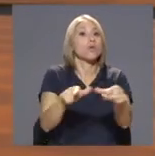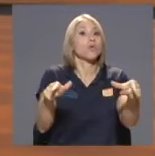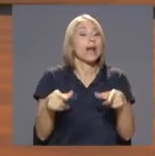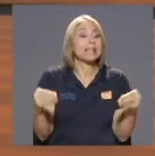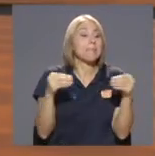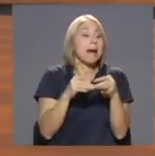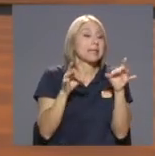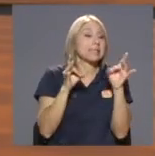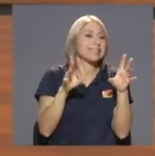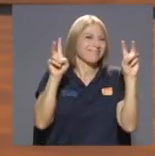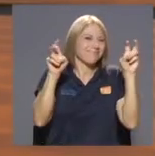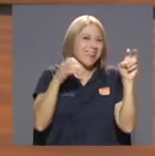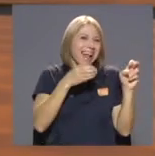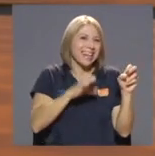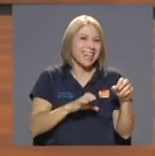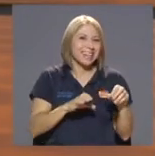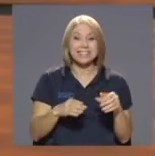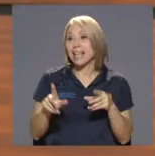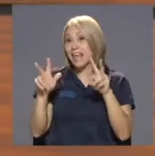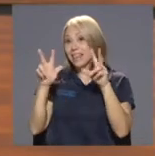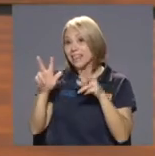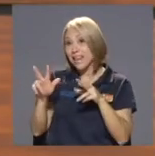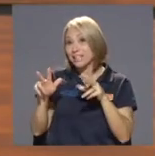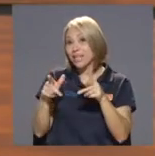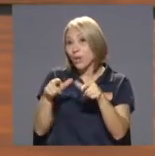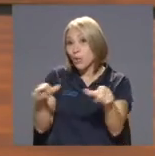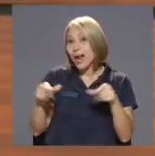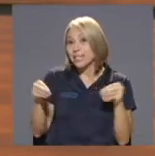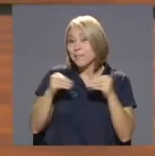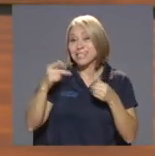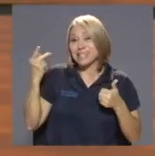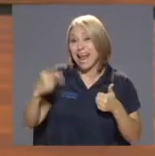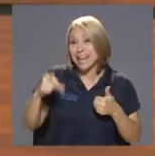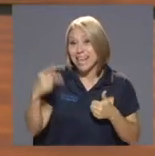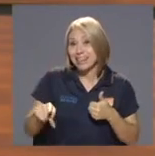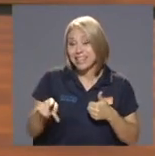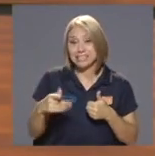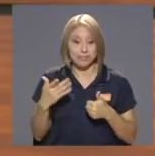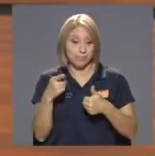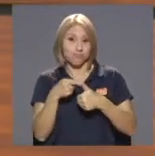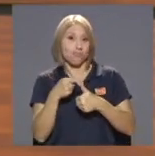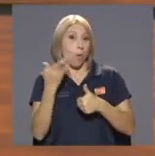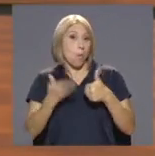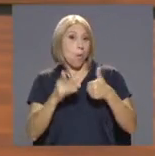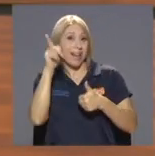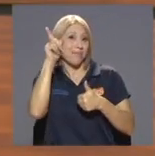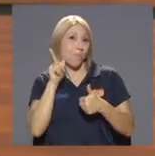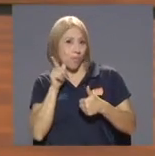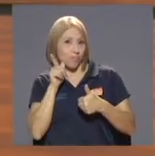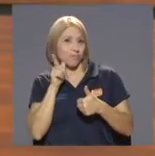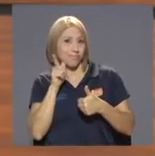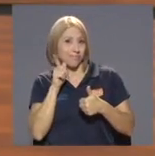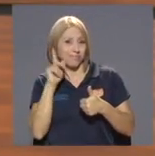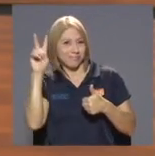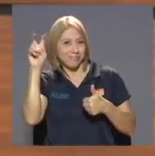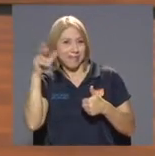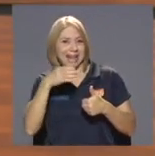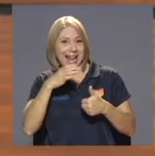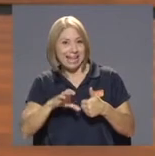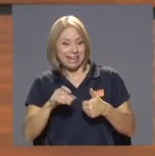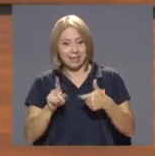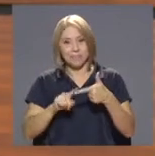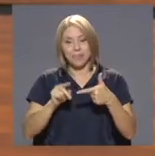otras. ¿Cuáles son las tres zonas más calientes? Probablemente Limón sea una de las partes más calientes, la parte norte del